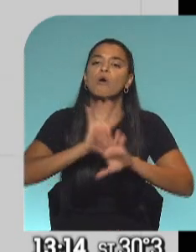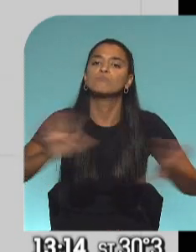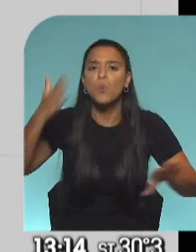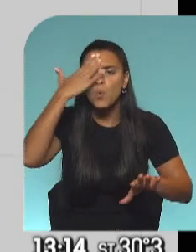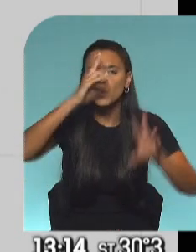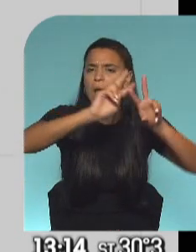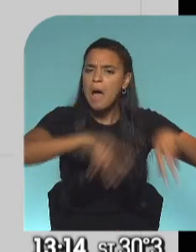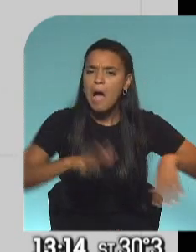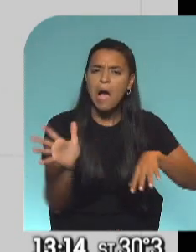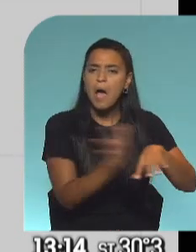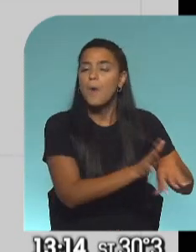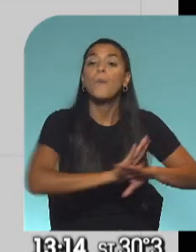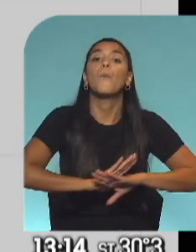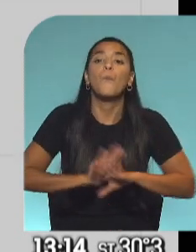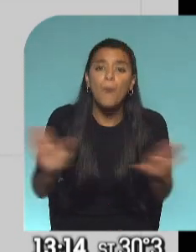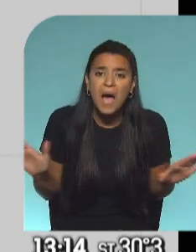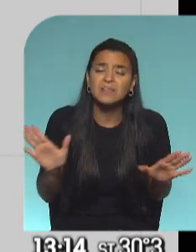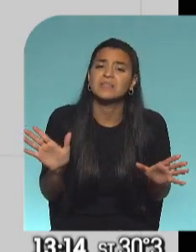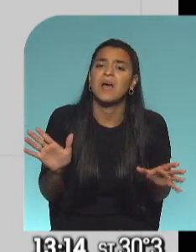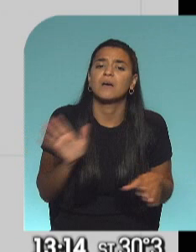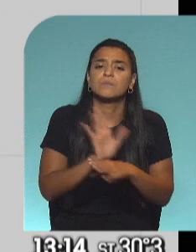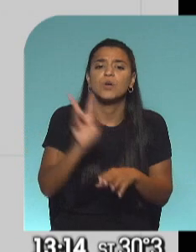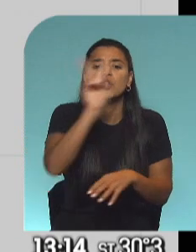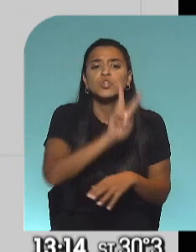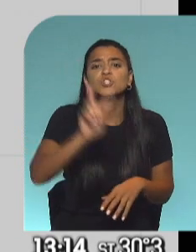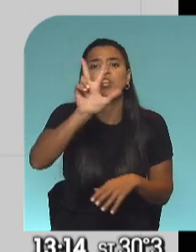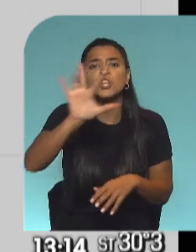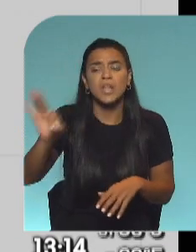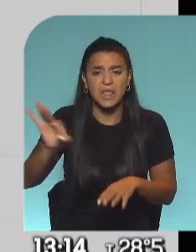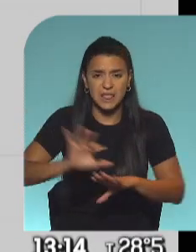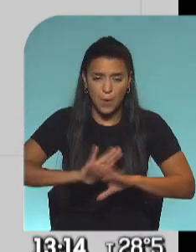su peor momento. Terminen con la sección 230. Estos fueron los Twitter de la semana.